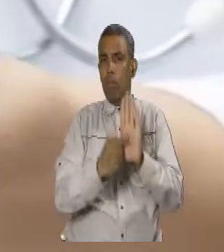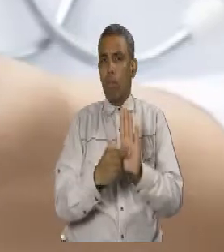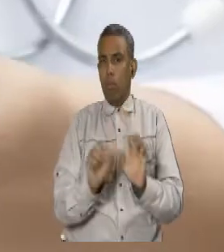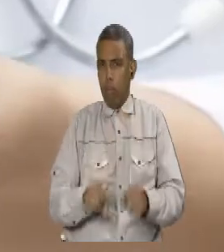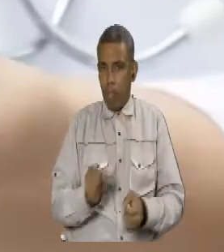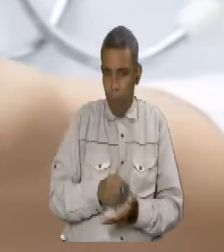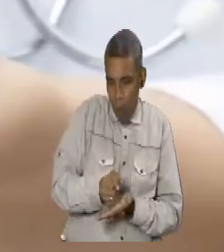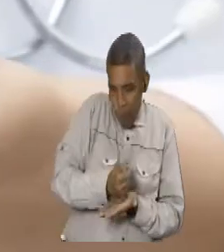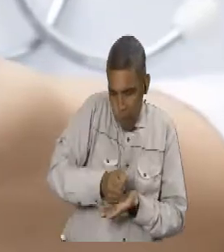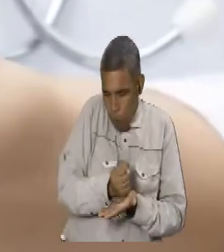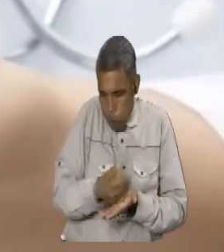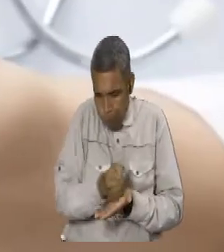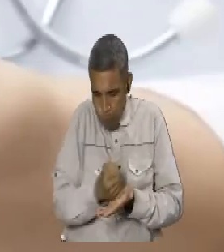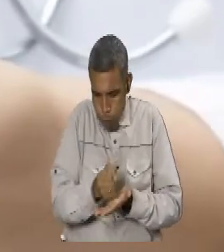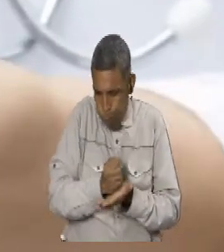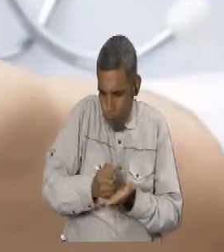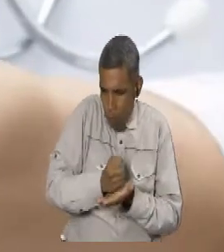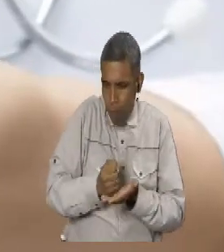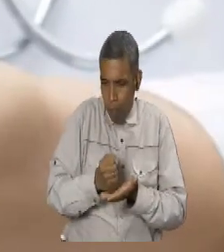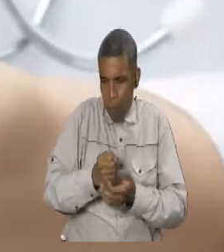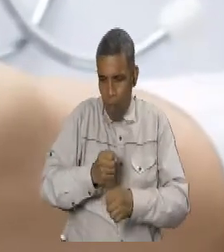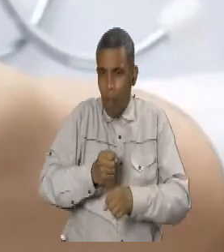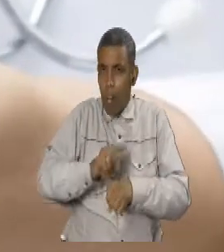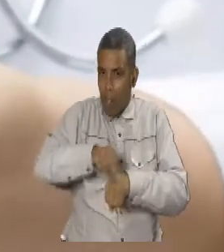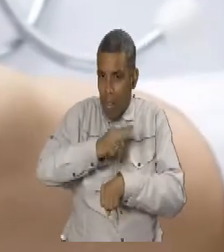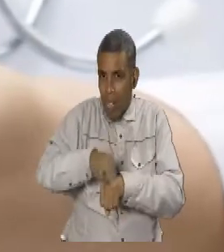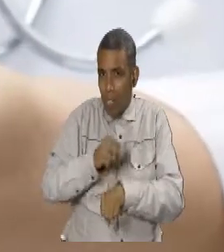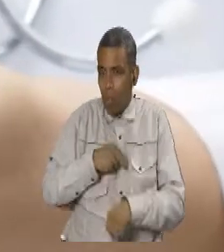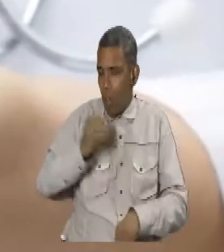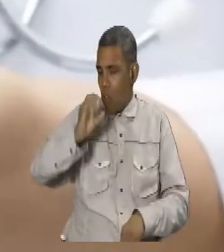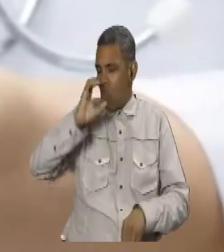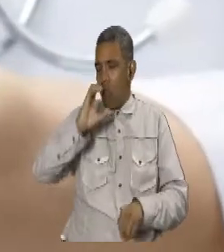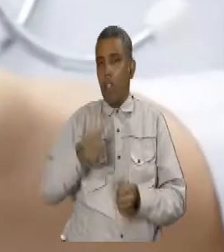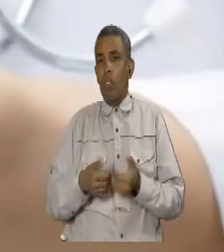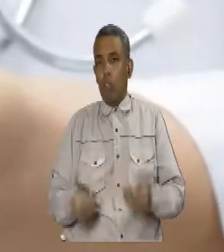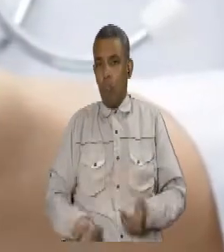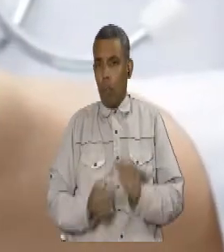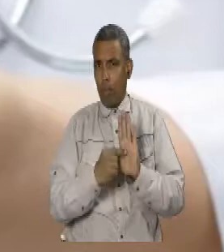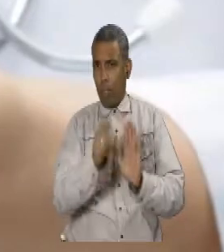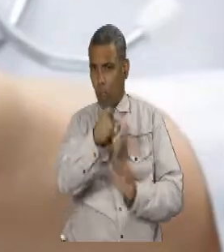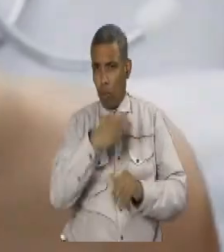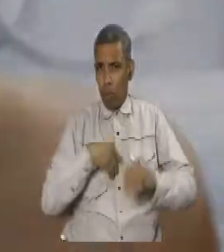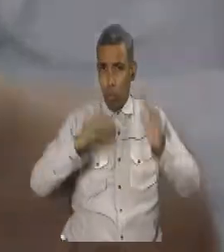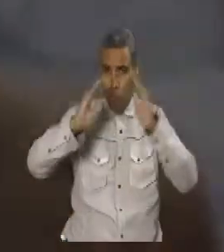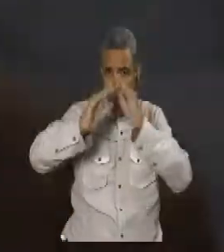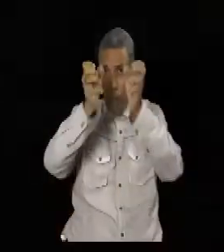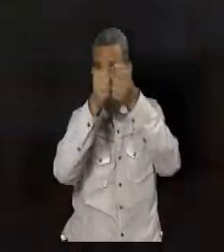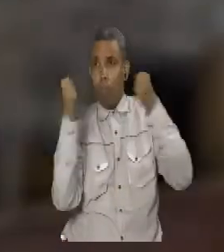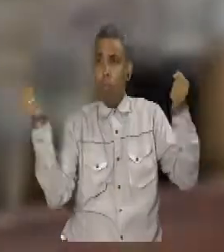remedios caseros para tratar la alopecia, utilizando los ingredientes que tienes en tu cocina.